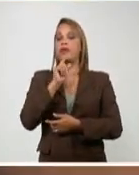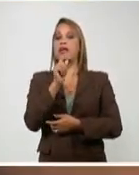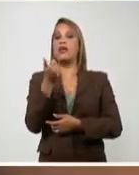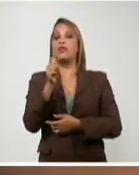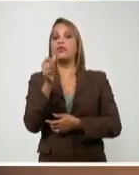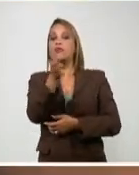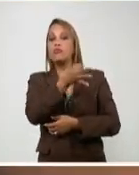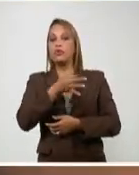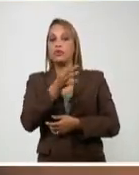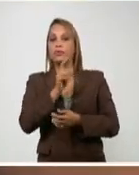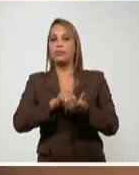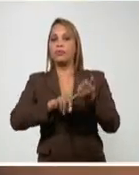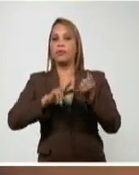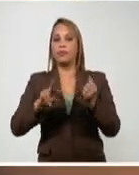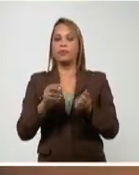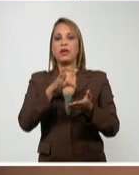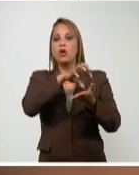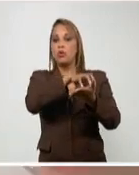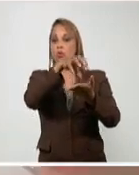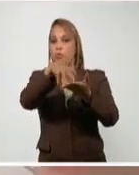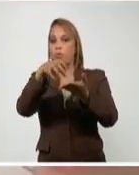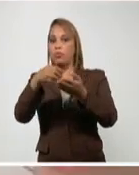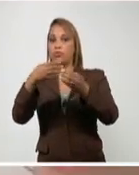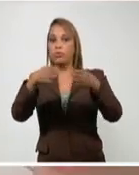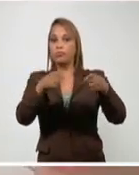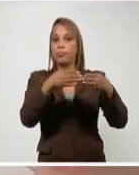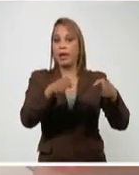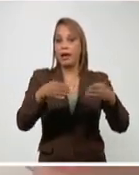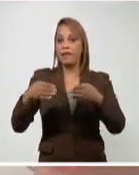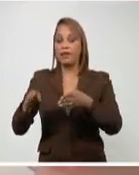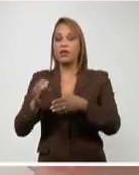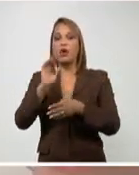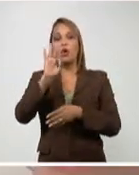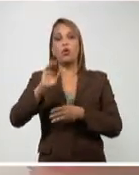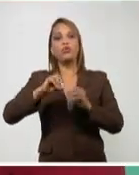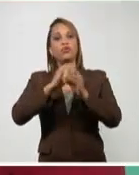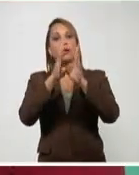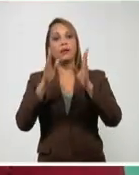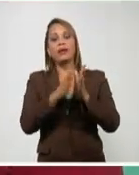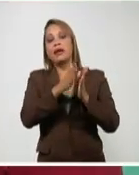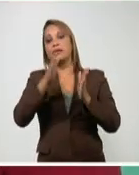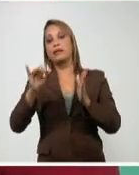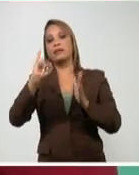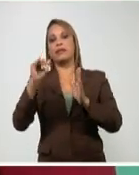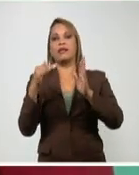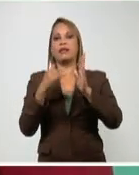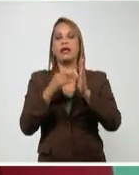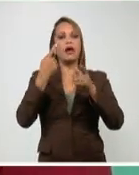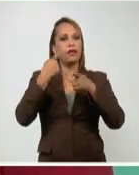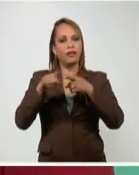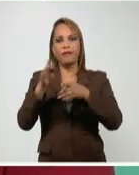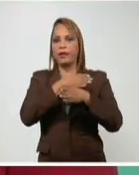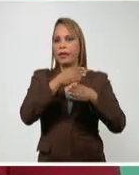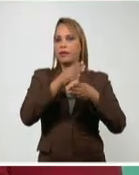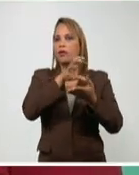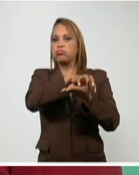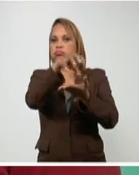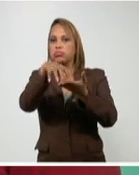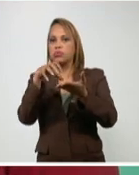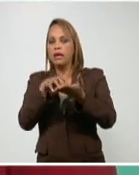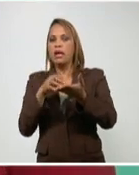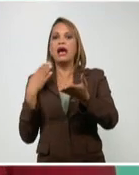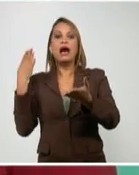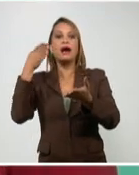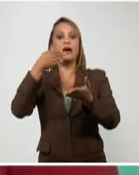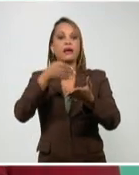de la provincia. Los puntos están abiertos de 8 de la mañana hasta las 6 de la tarde. Han ido a estos puntos 671 personas que